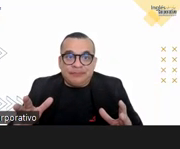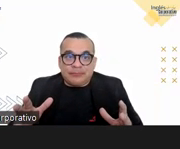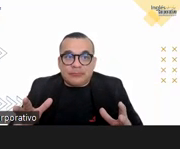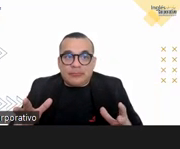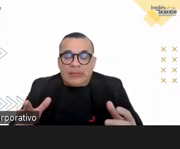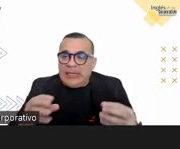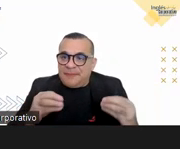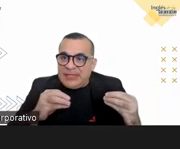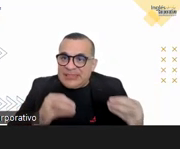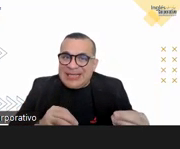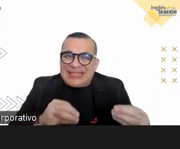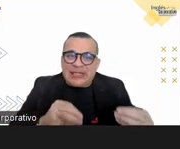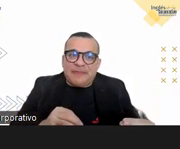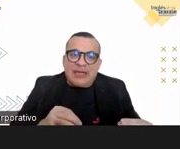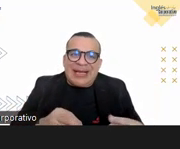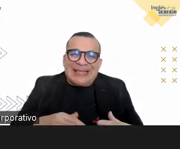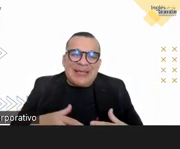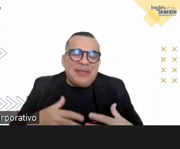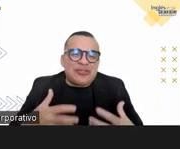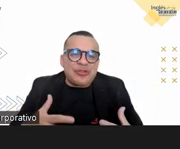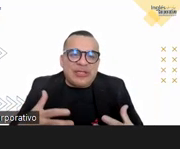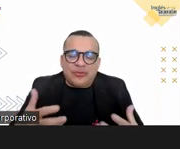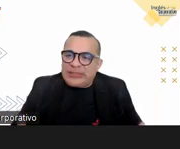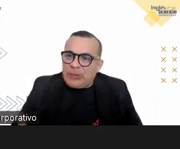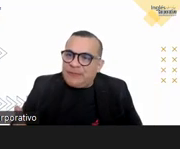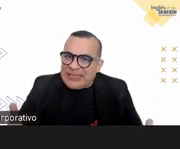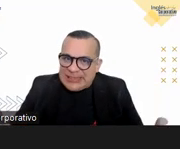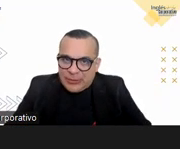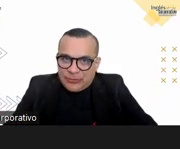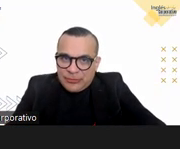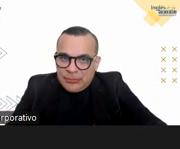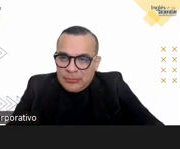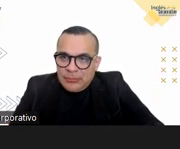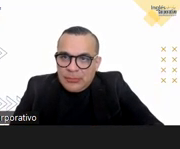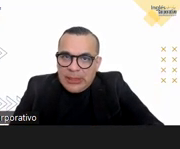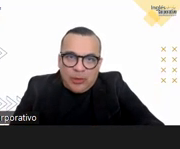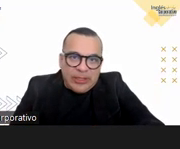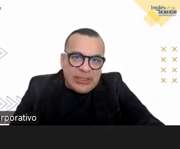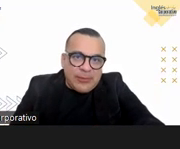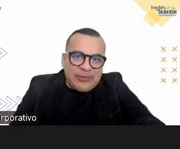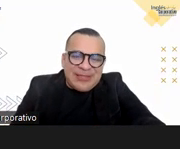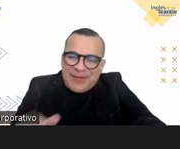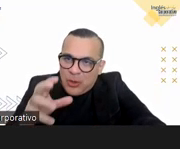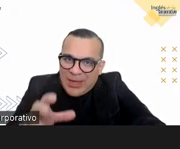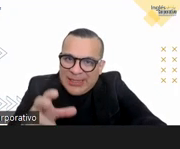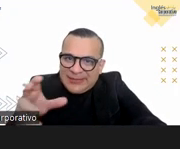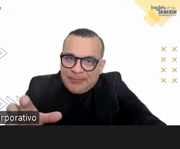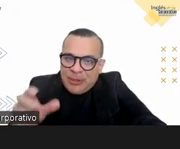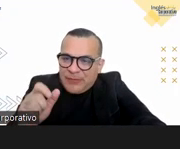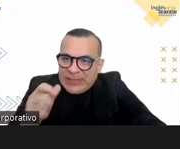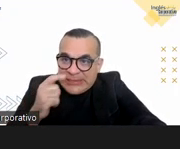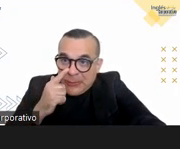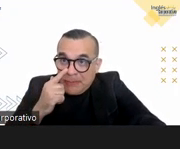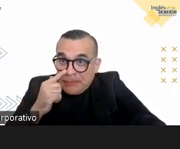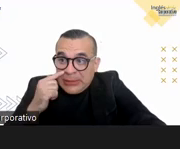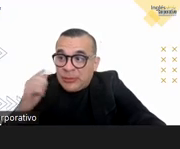Indudablemente, la financiera se refiere a esa medición de resultados financieros. El objetivo es evaluar el